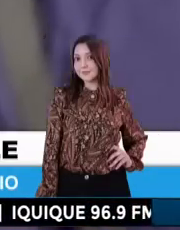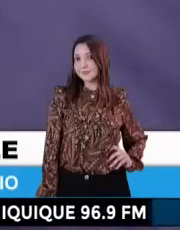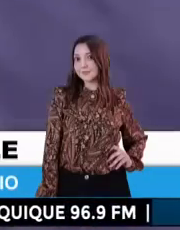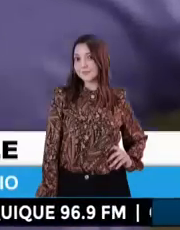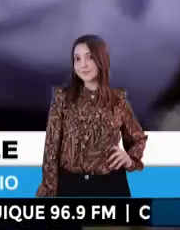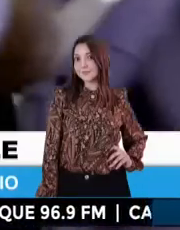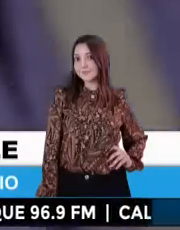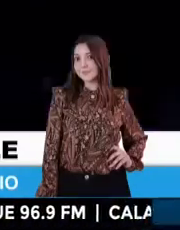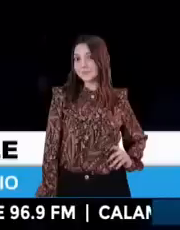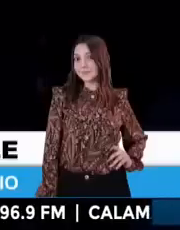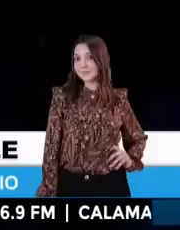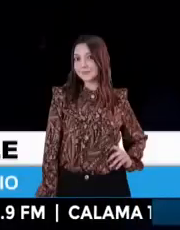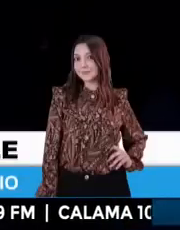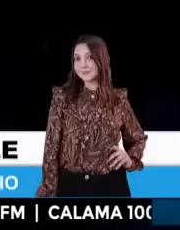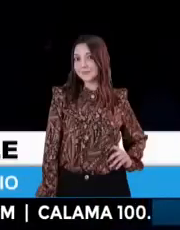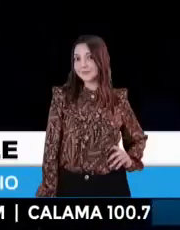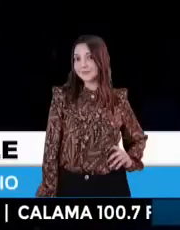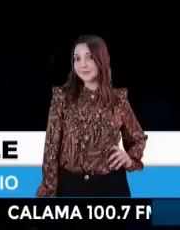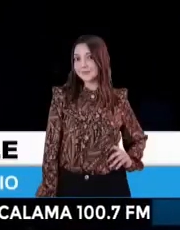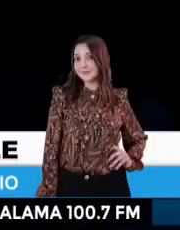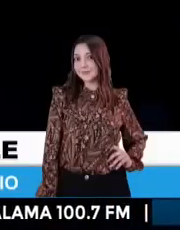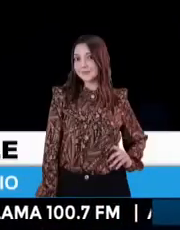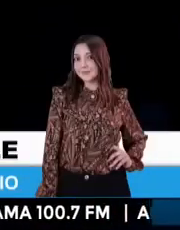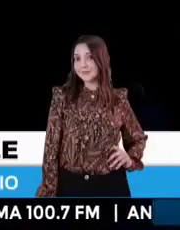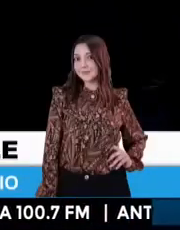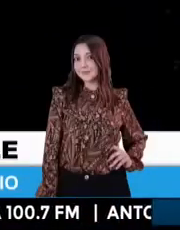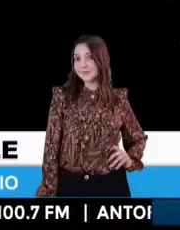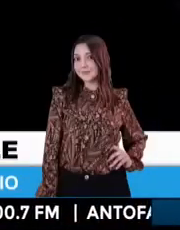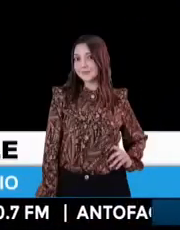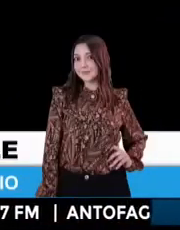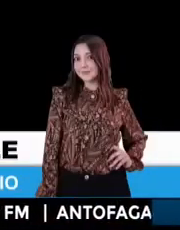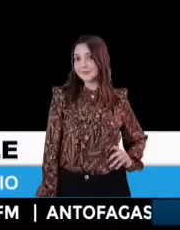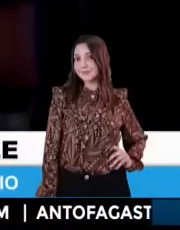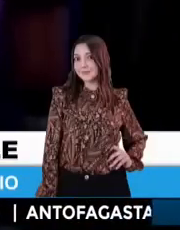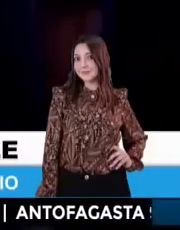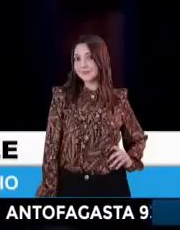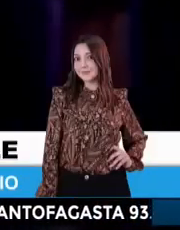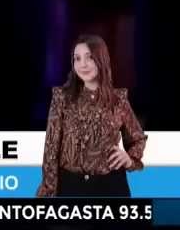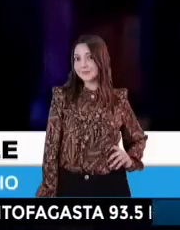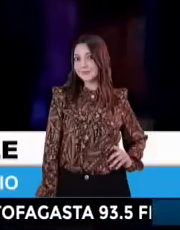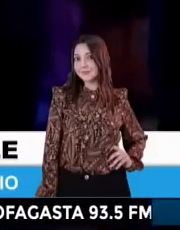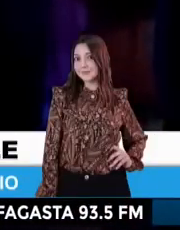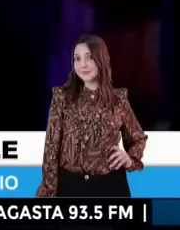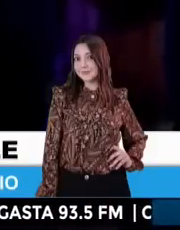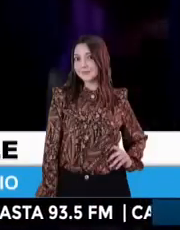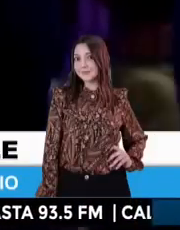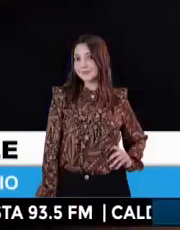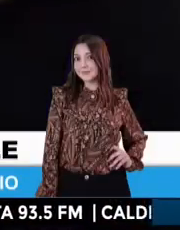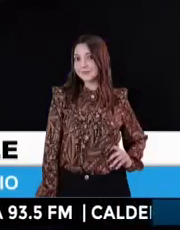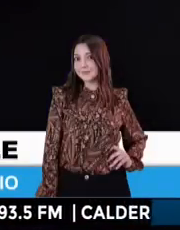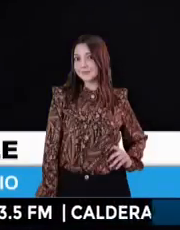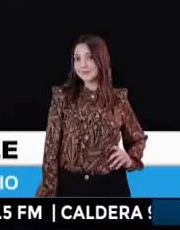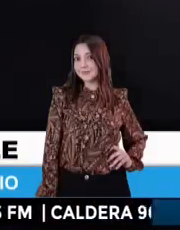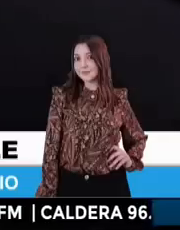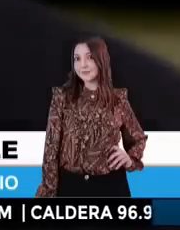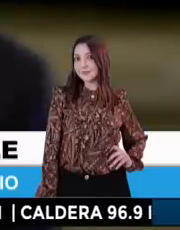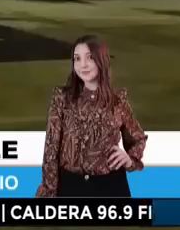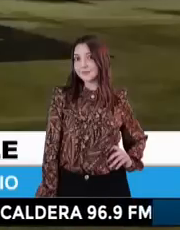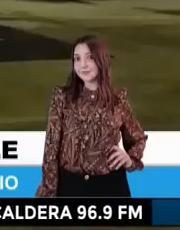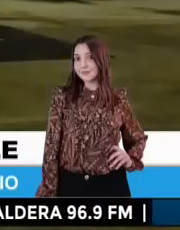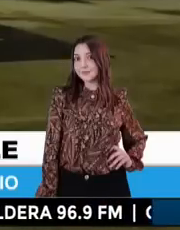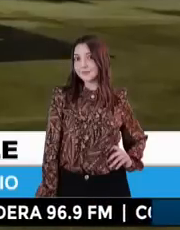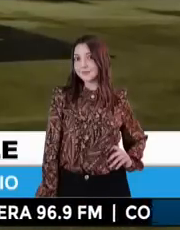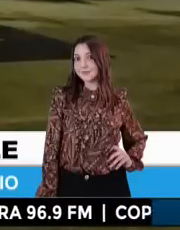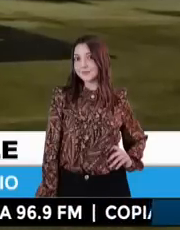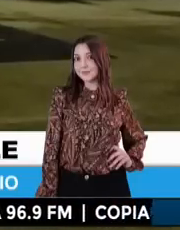los países europeos y americanos que reconocieron al opositor Juan Guaidó como presidente encargado de Venezuela.